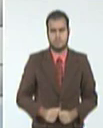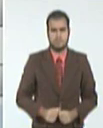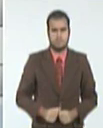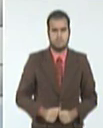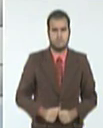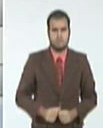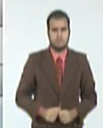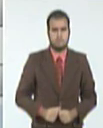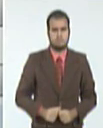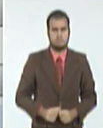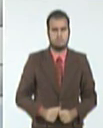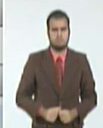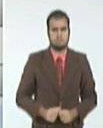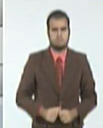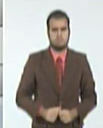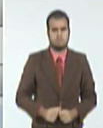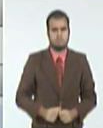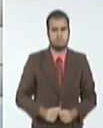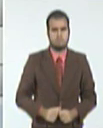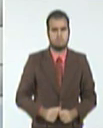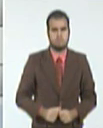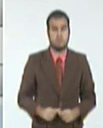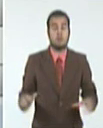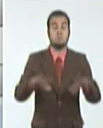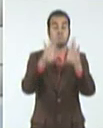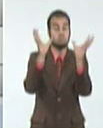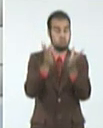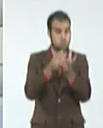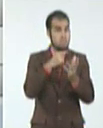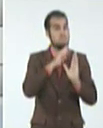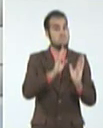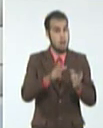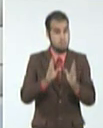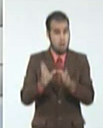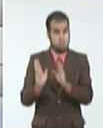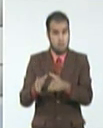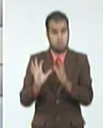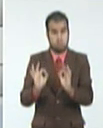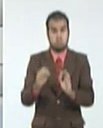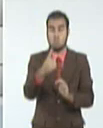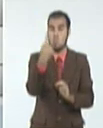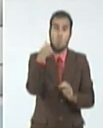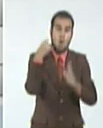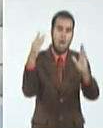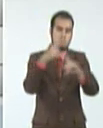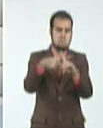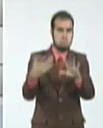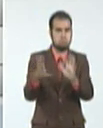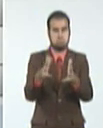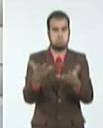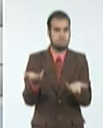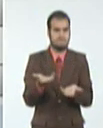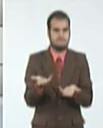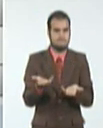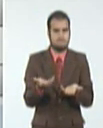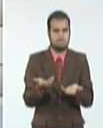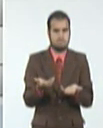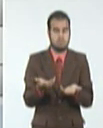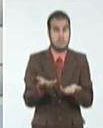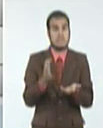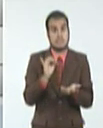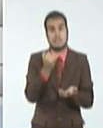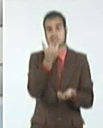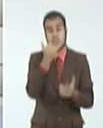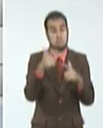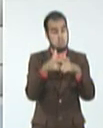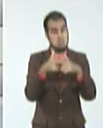4.163.955 personas que han fallecido en el mundo en cuestión de un año y medio, que es el azote que hemos tenido con la